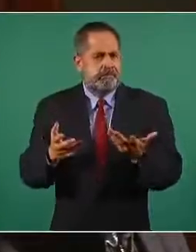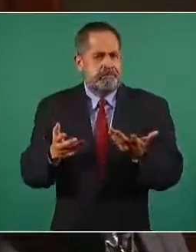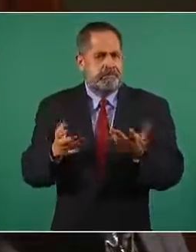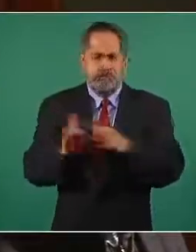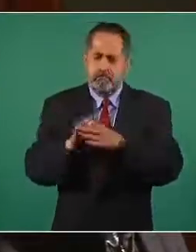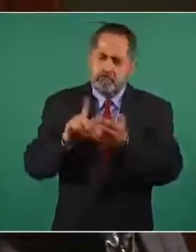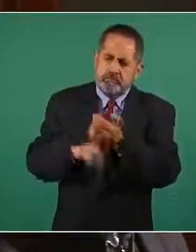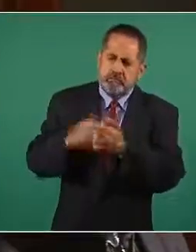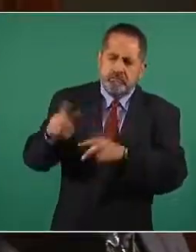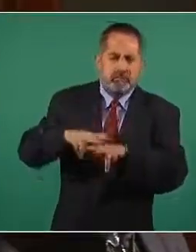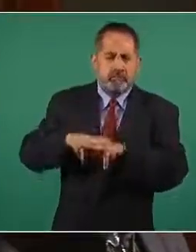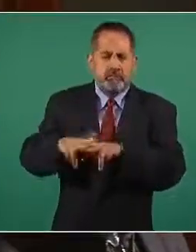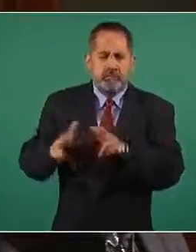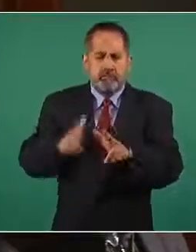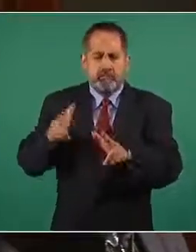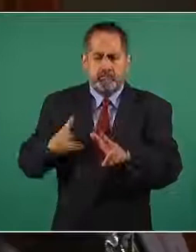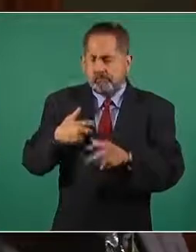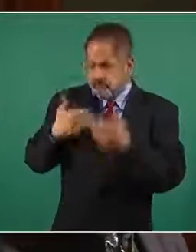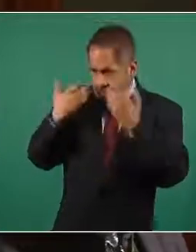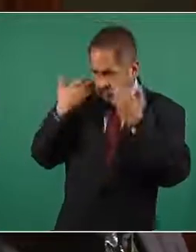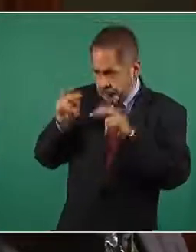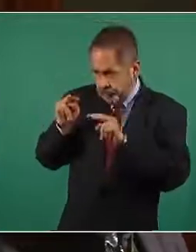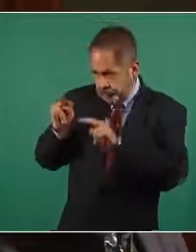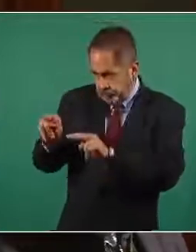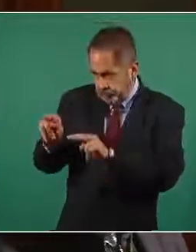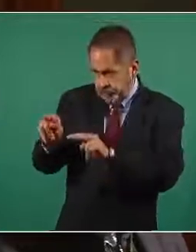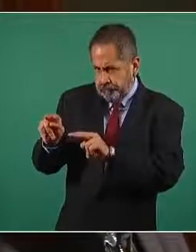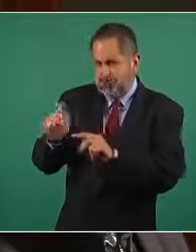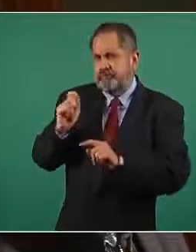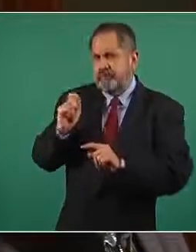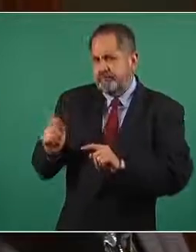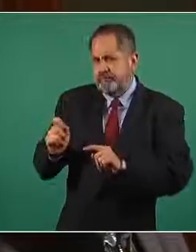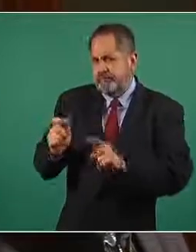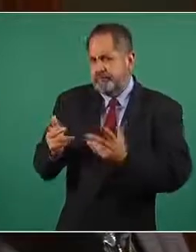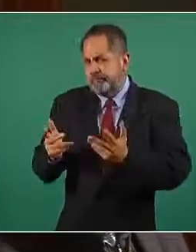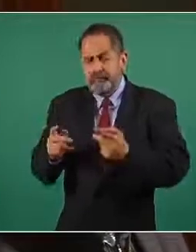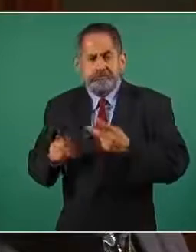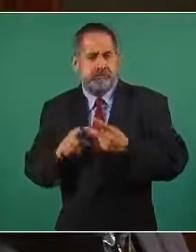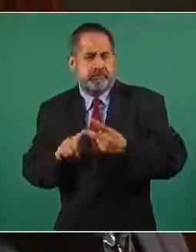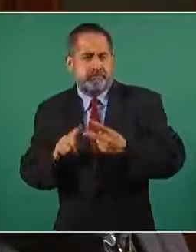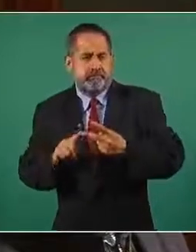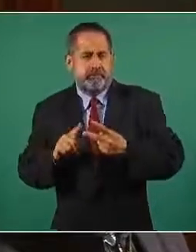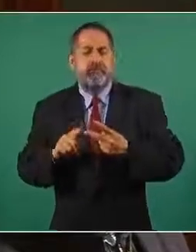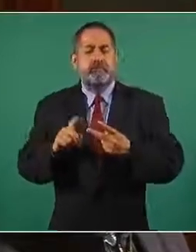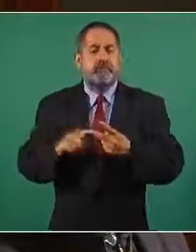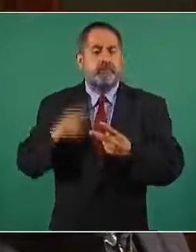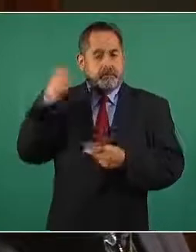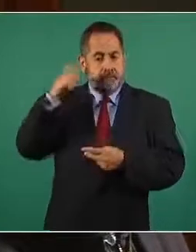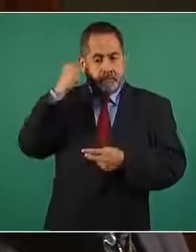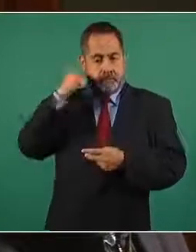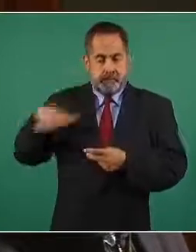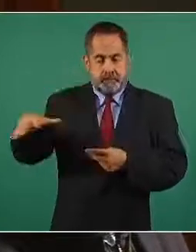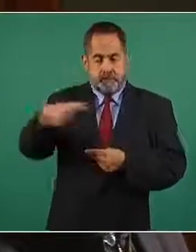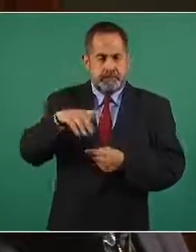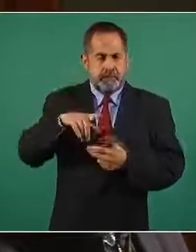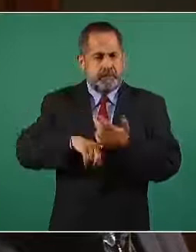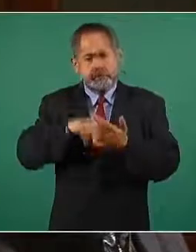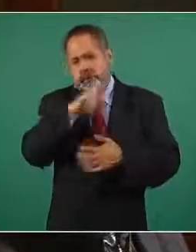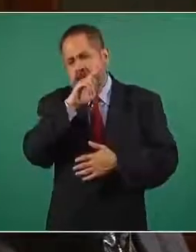obra del Tren Maya que usted haya visto? Y en segunda instancia, las y los tabasqueños están